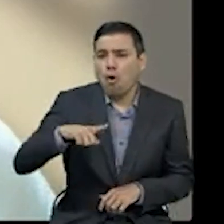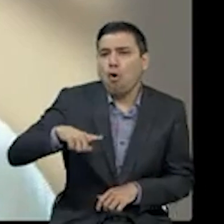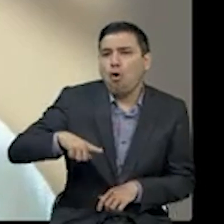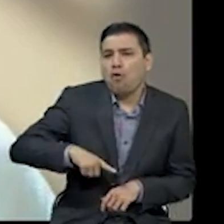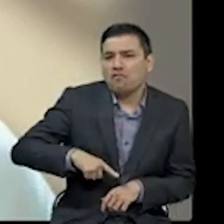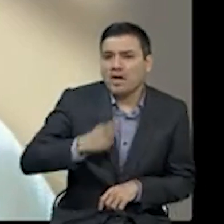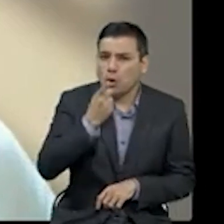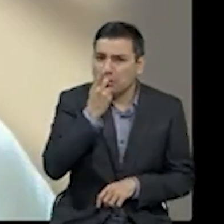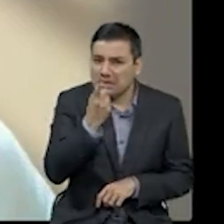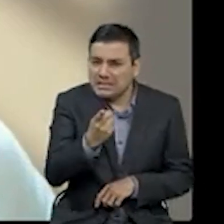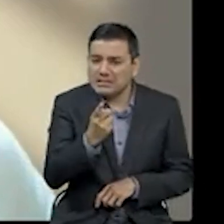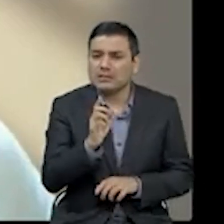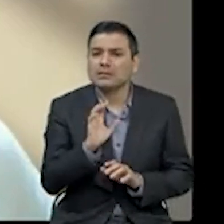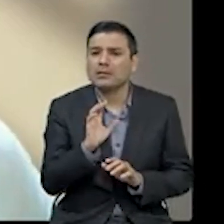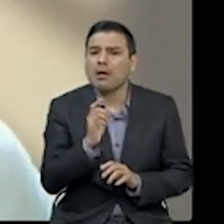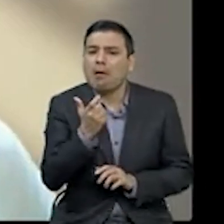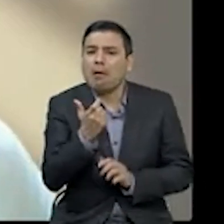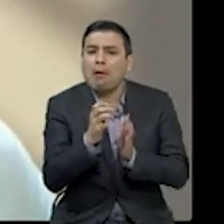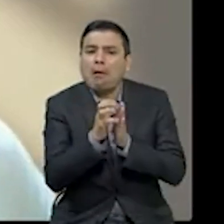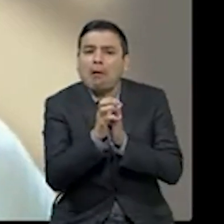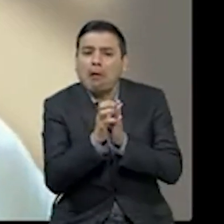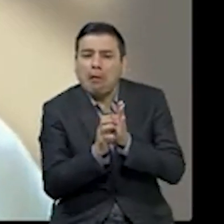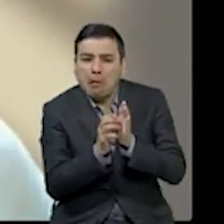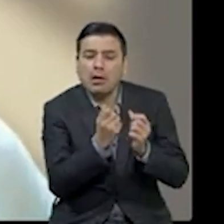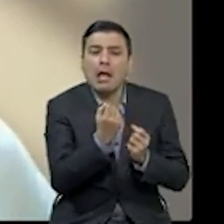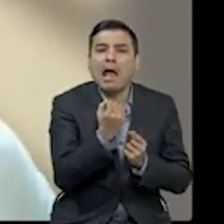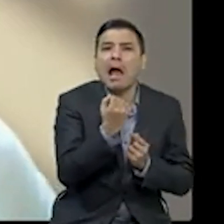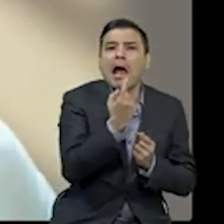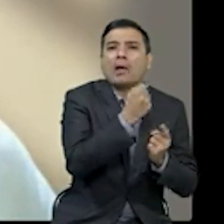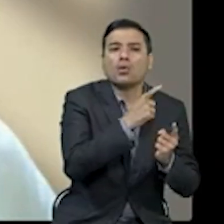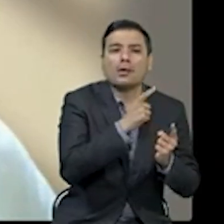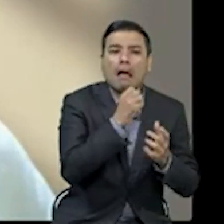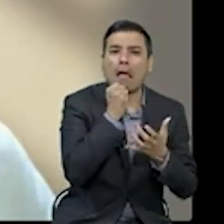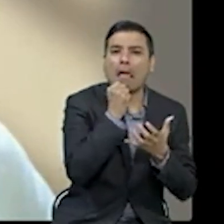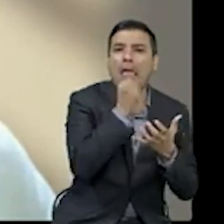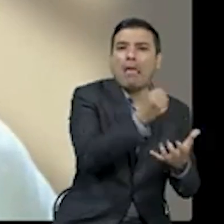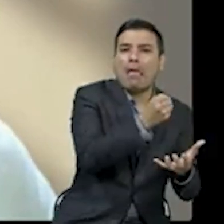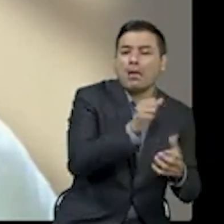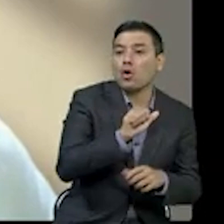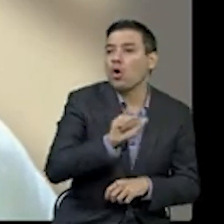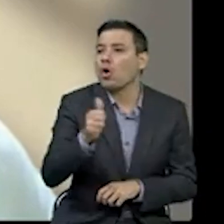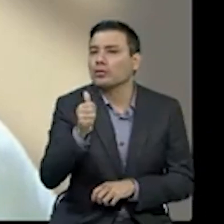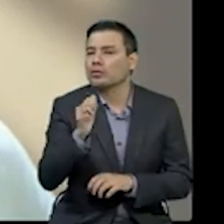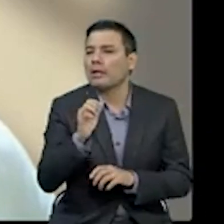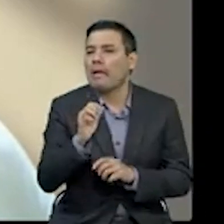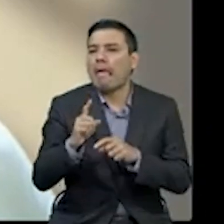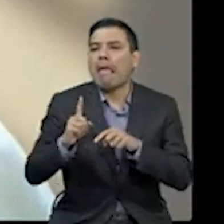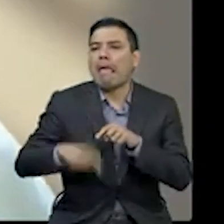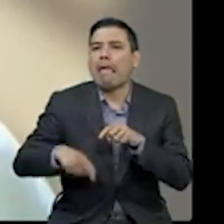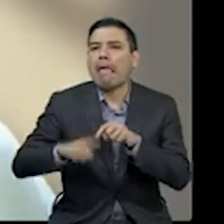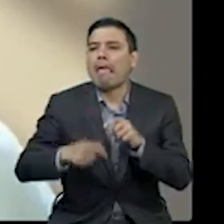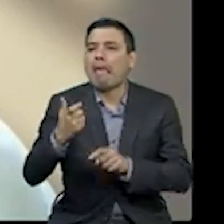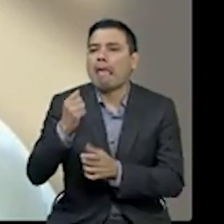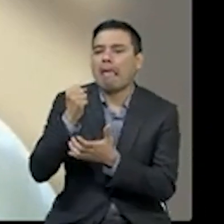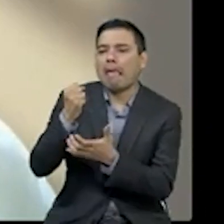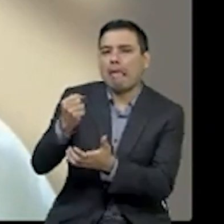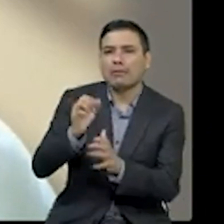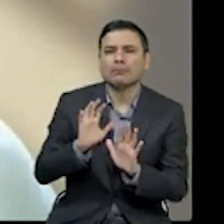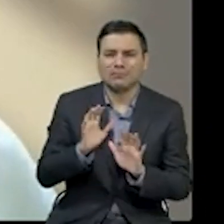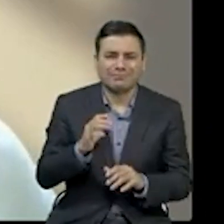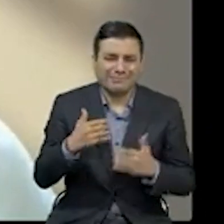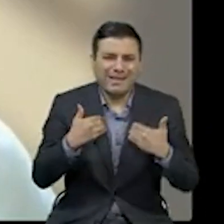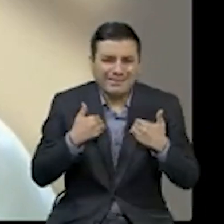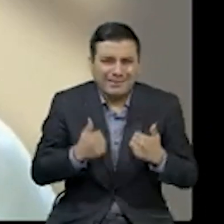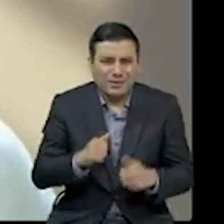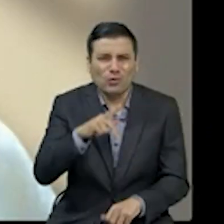generar simpatías y antipatías en contra de personas o instituciones. Como táctica política, la entiendo